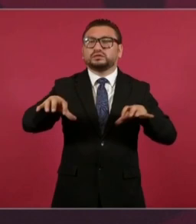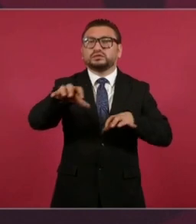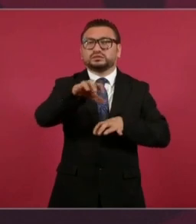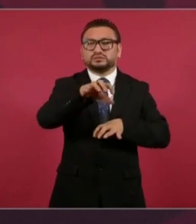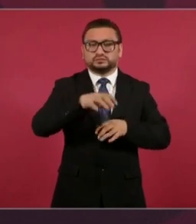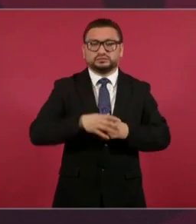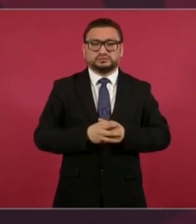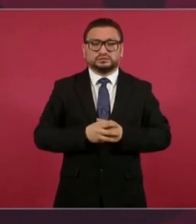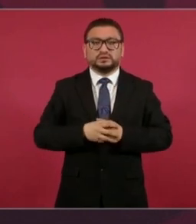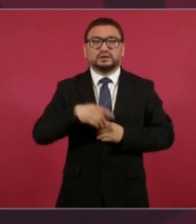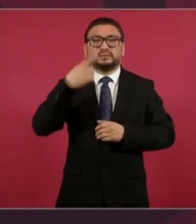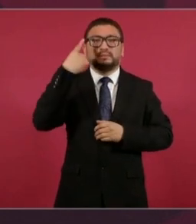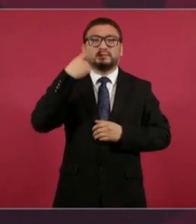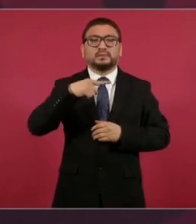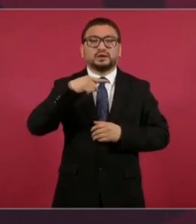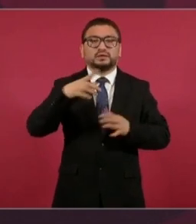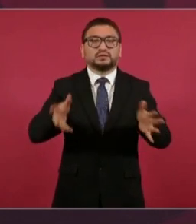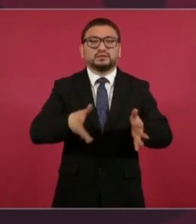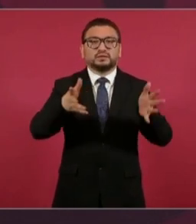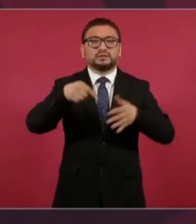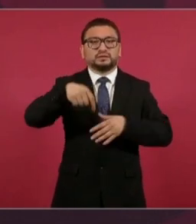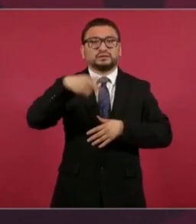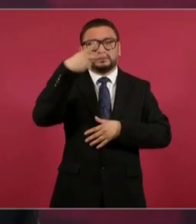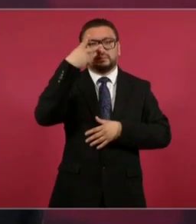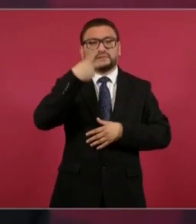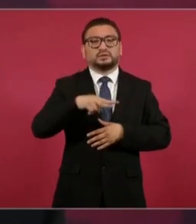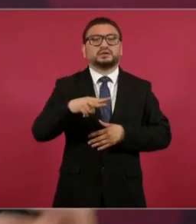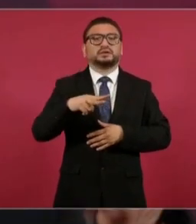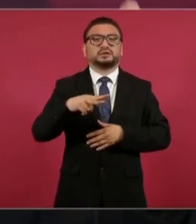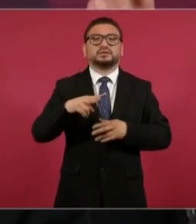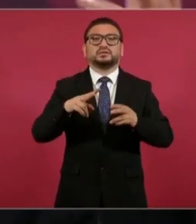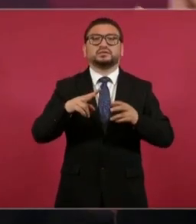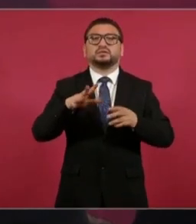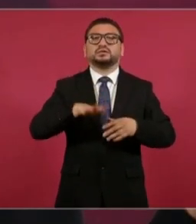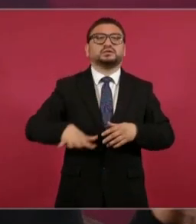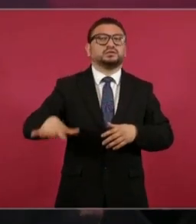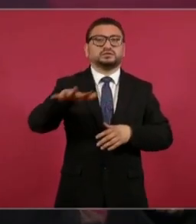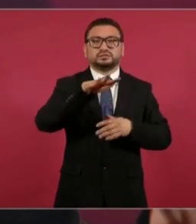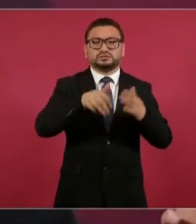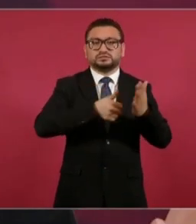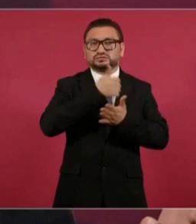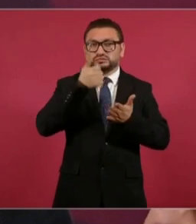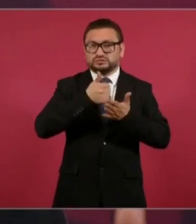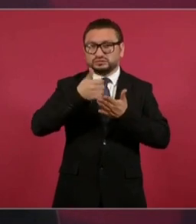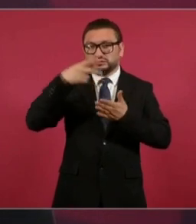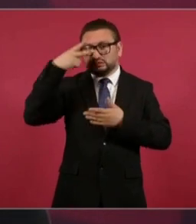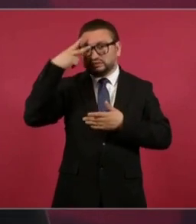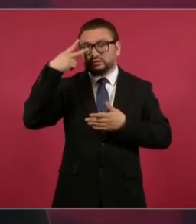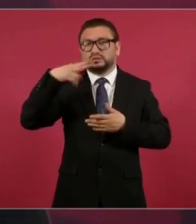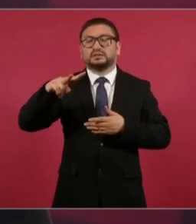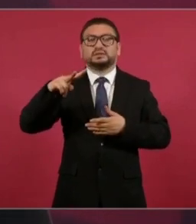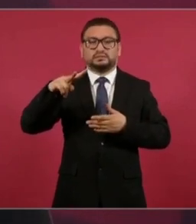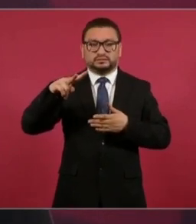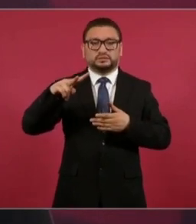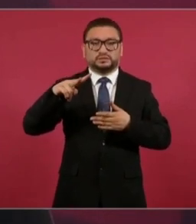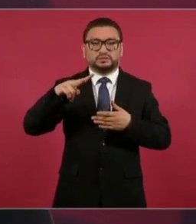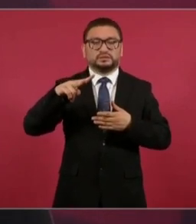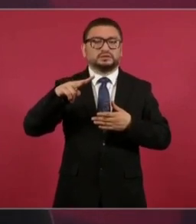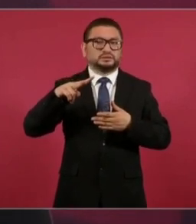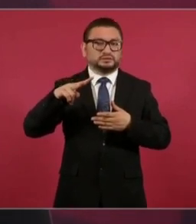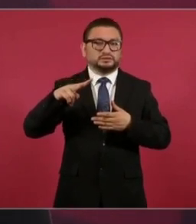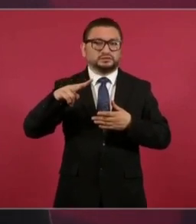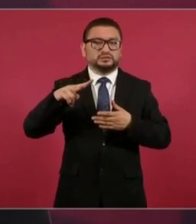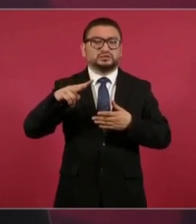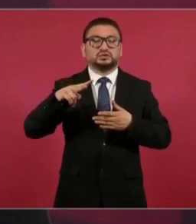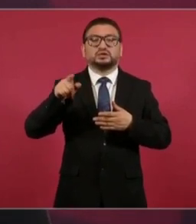oficinas para promover a México en todas las ciudades del mundo